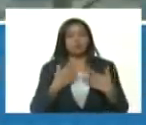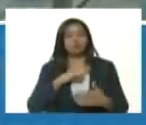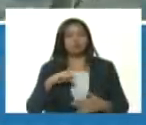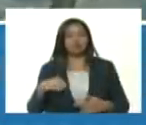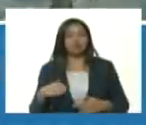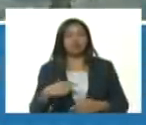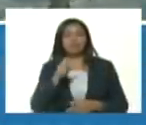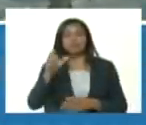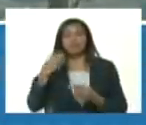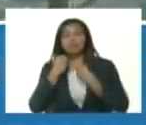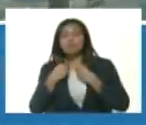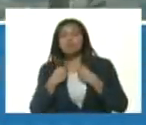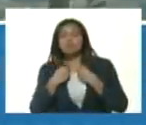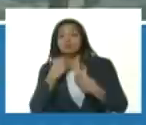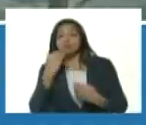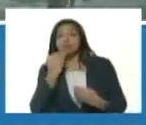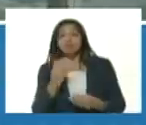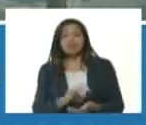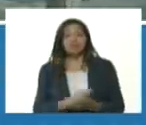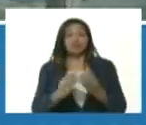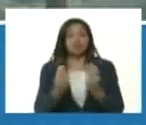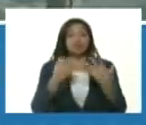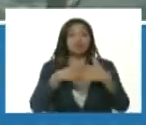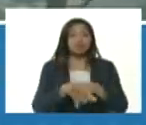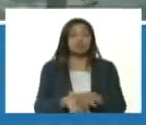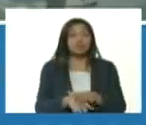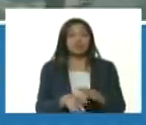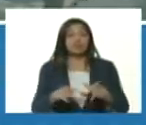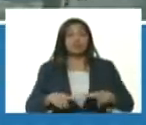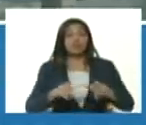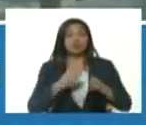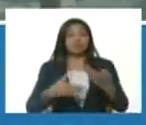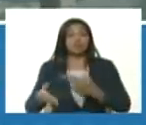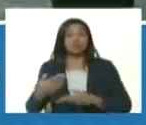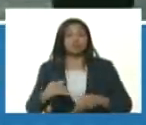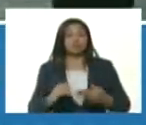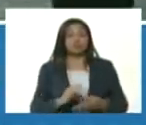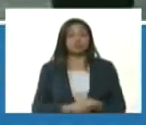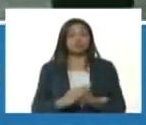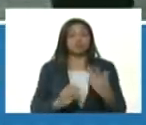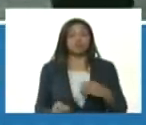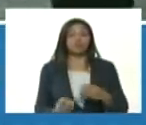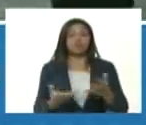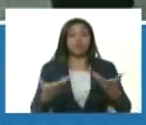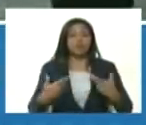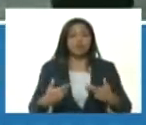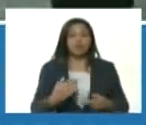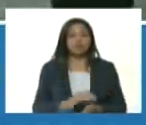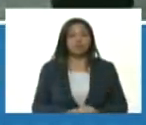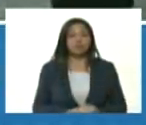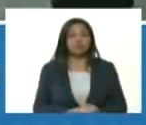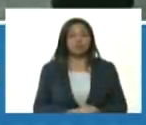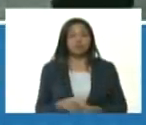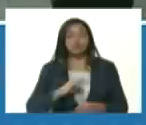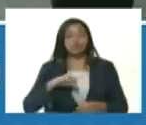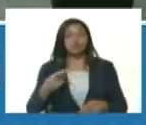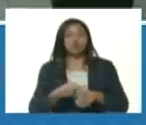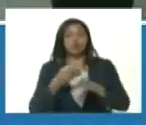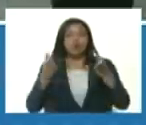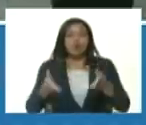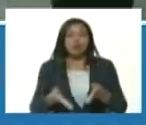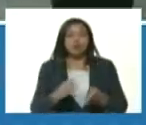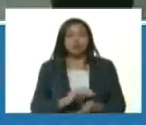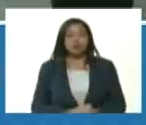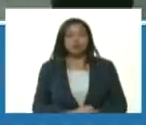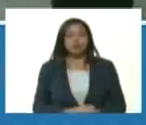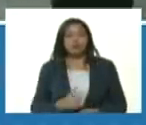los vecinos y todos los integrantes de este servicio que nos está suministrando, pues, nuestro gobernador